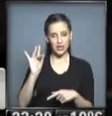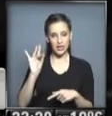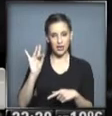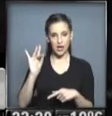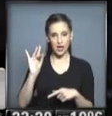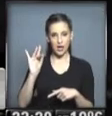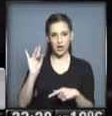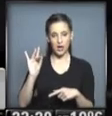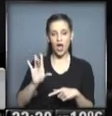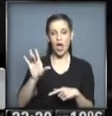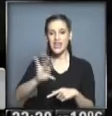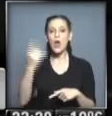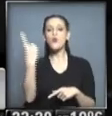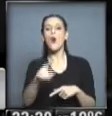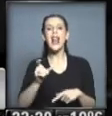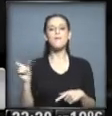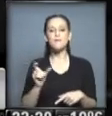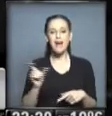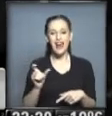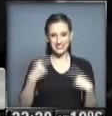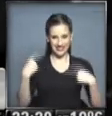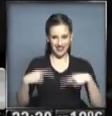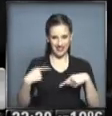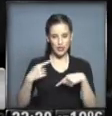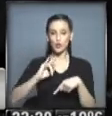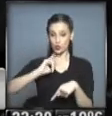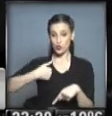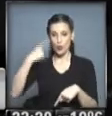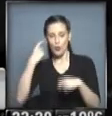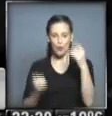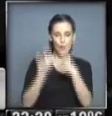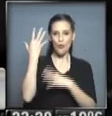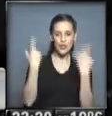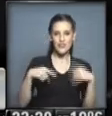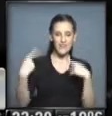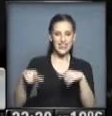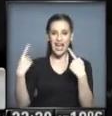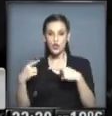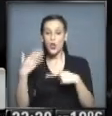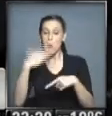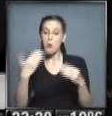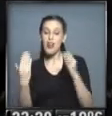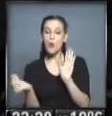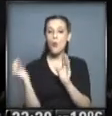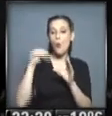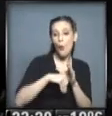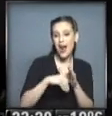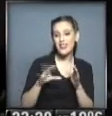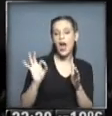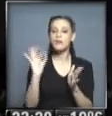vas eligiendo qué parte de la canción te canta y vas armando distintas canciones. Y la podés guardar, tuitear, compartir